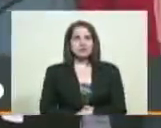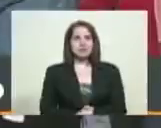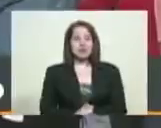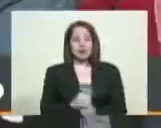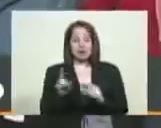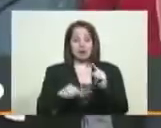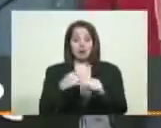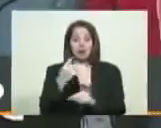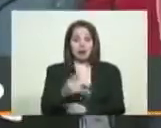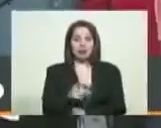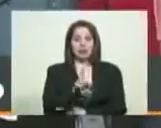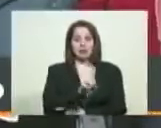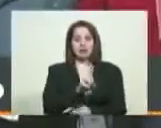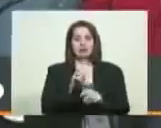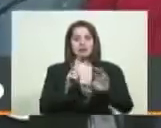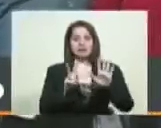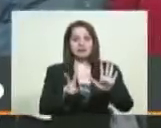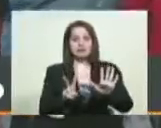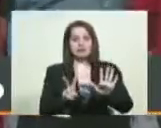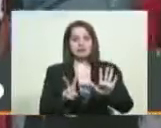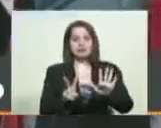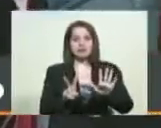Mañana faltarán 17.